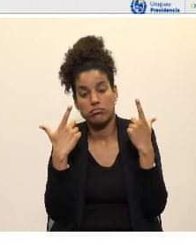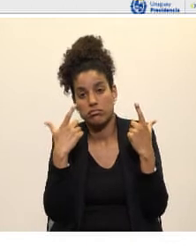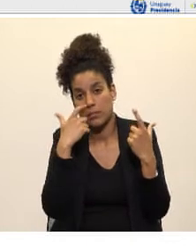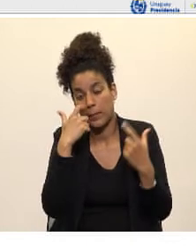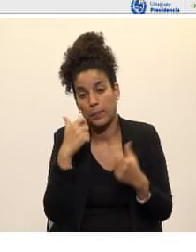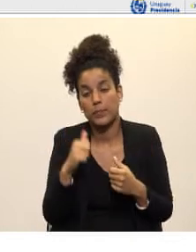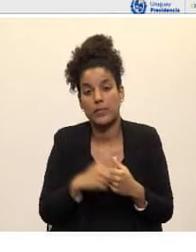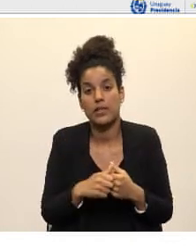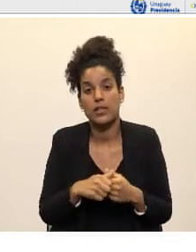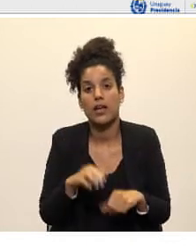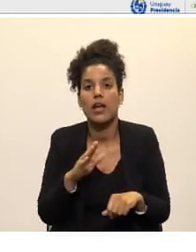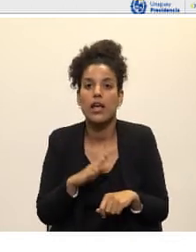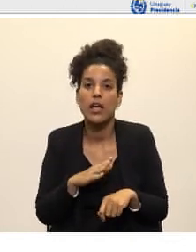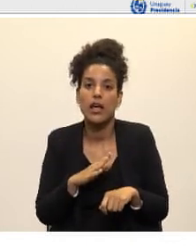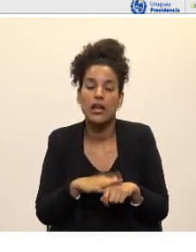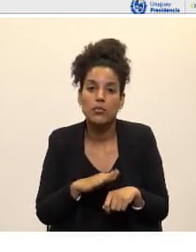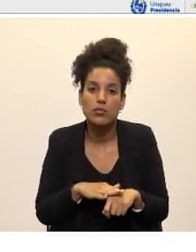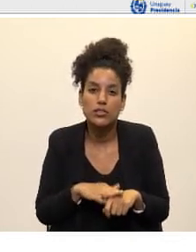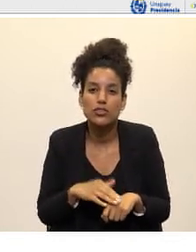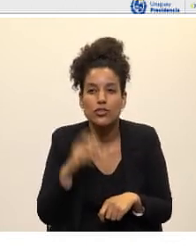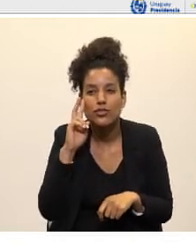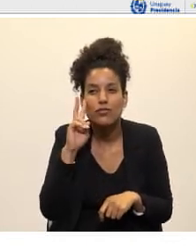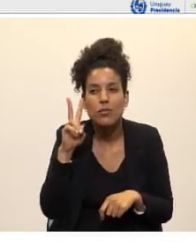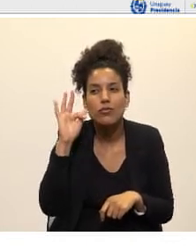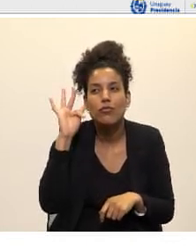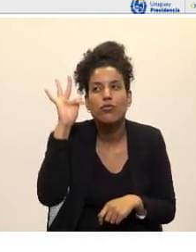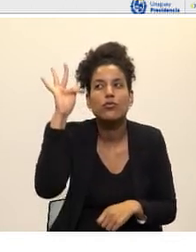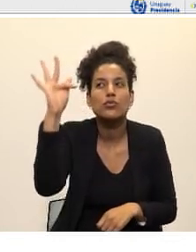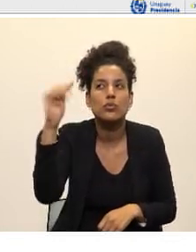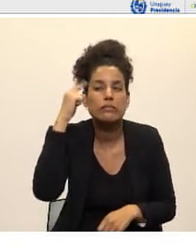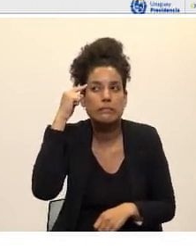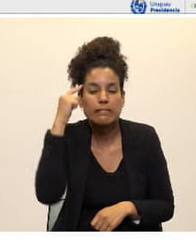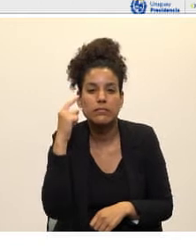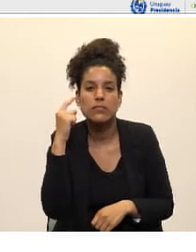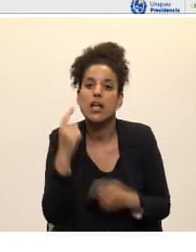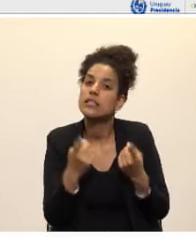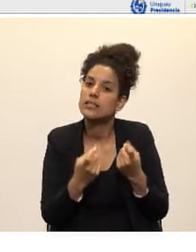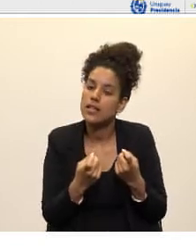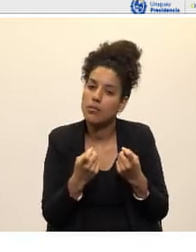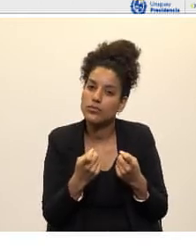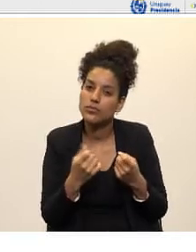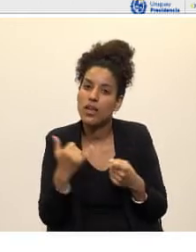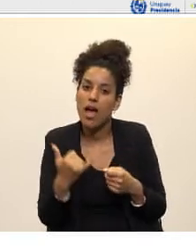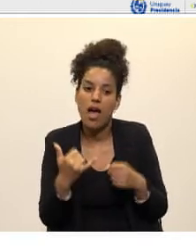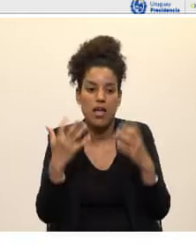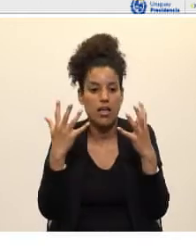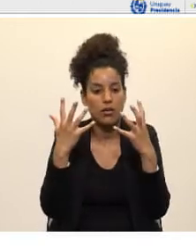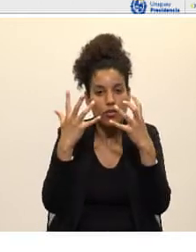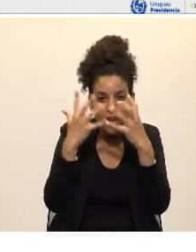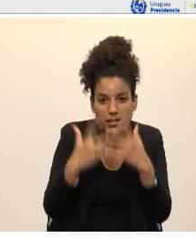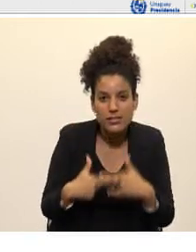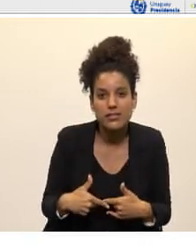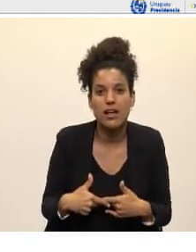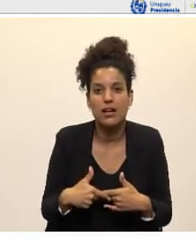nos animamos a vaticinar el futuro, deberíamos tener. Para planificar tenemos